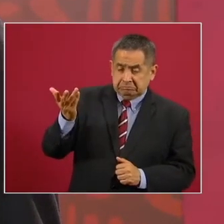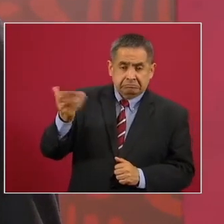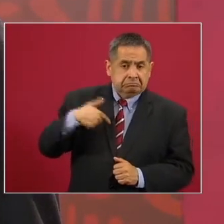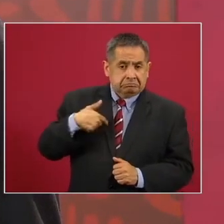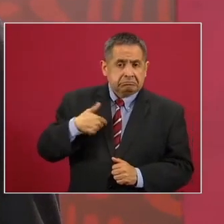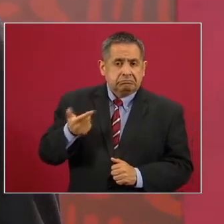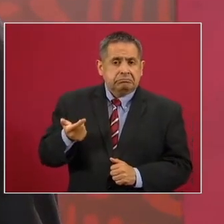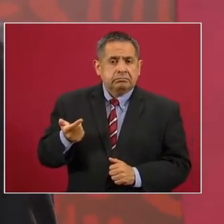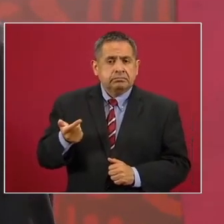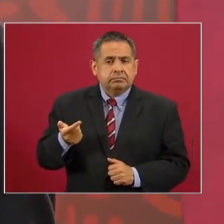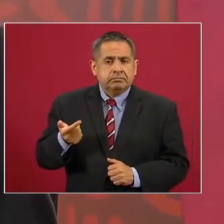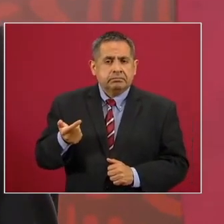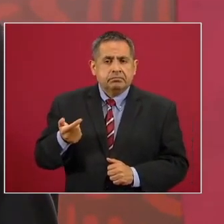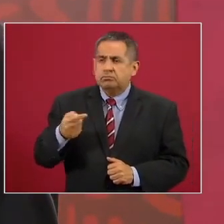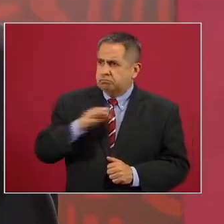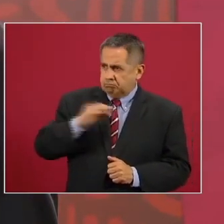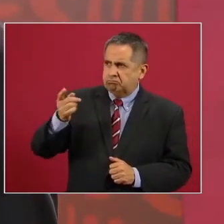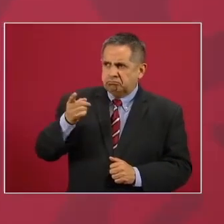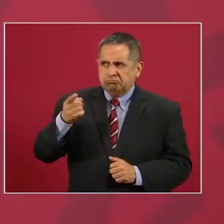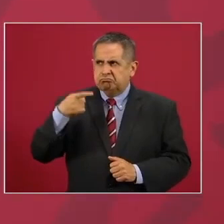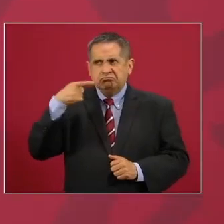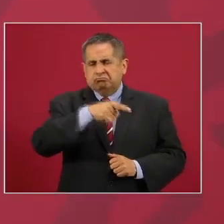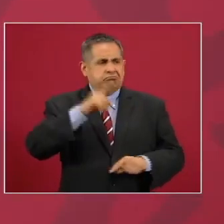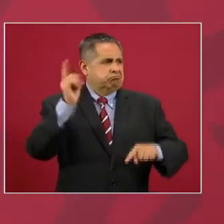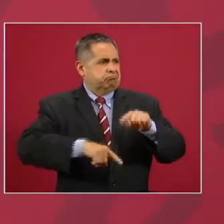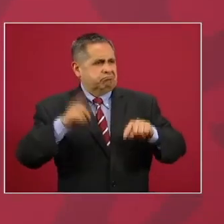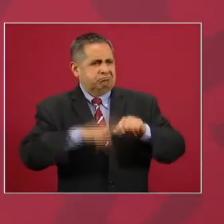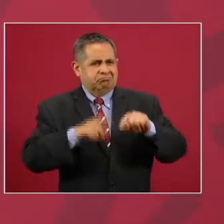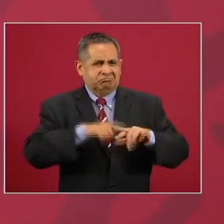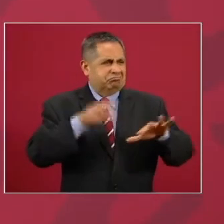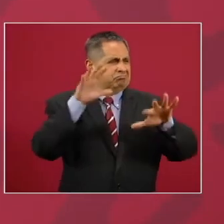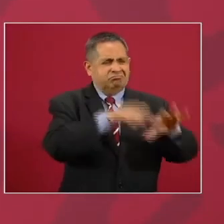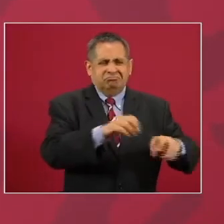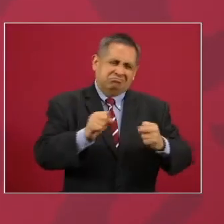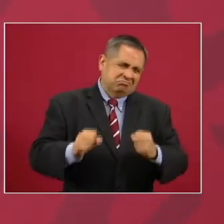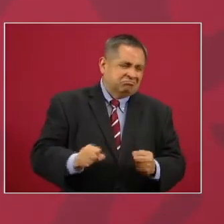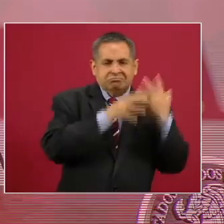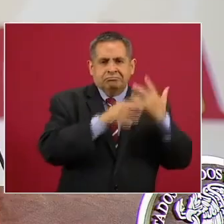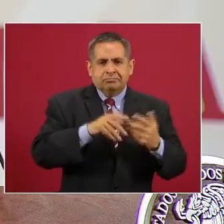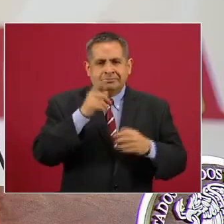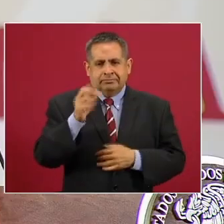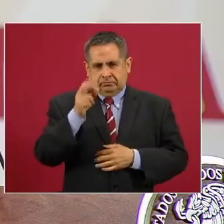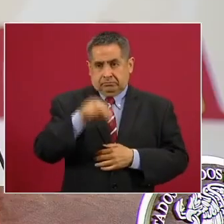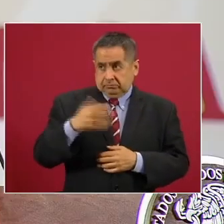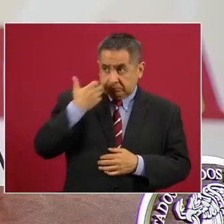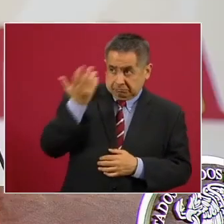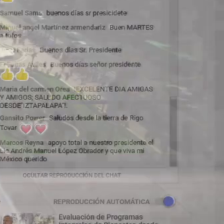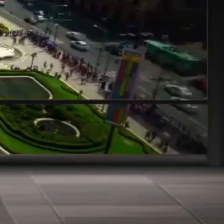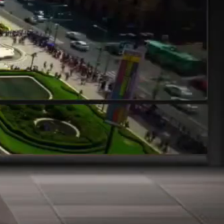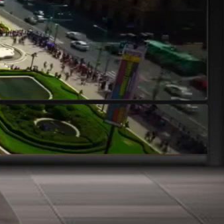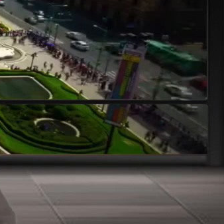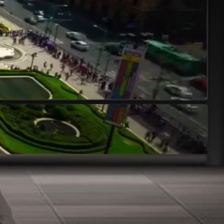está pidiendo irse o de alguna manera está facilitando la manera de irse. Obviamente, pues sabe a lo que le